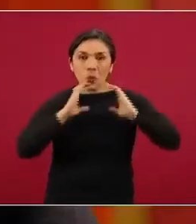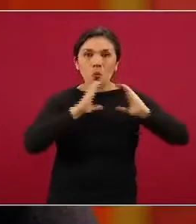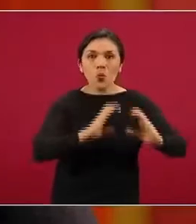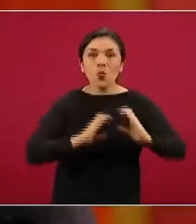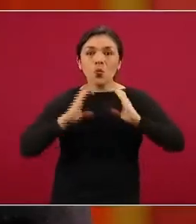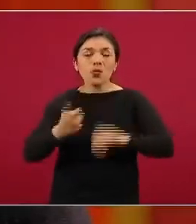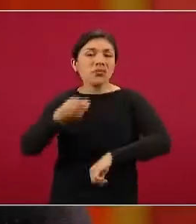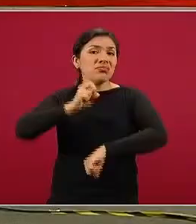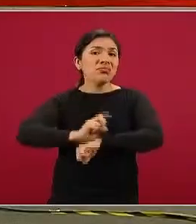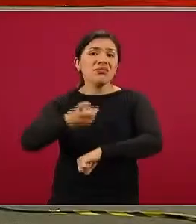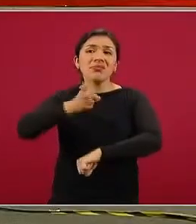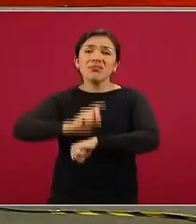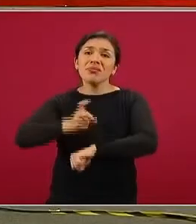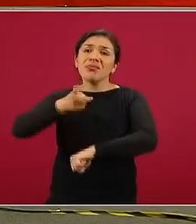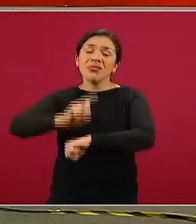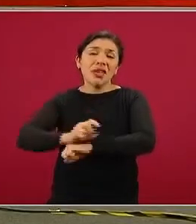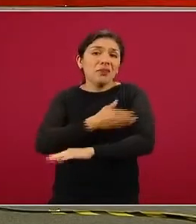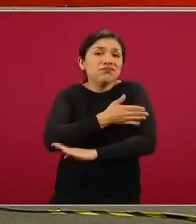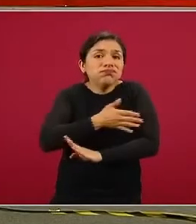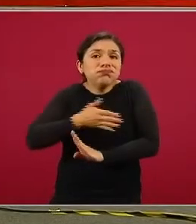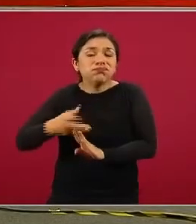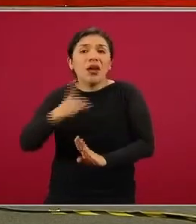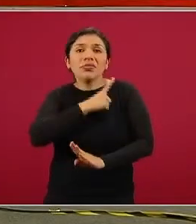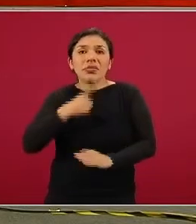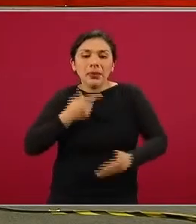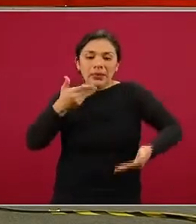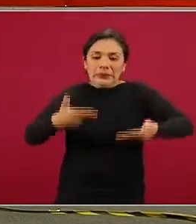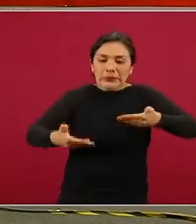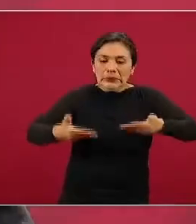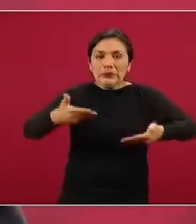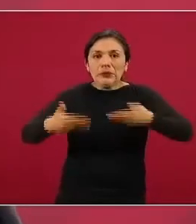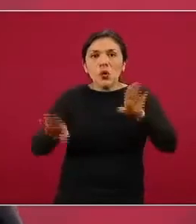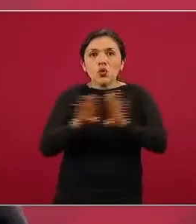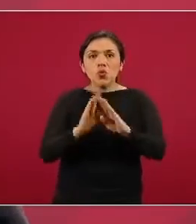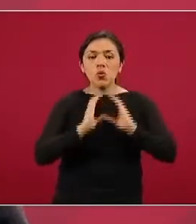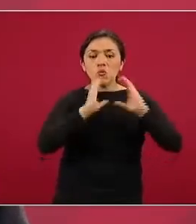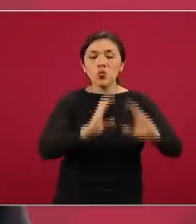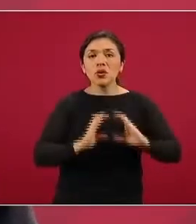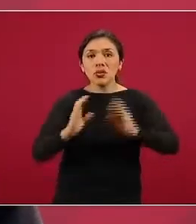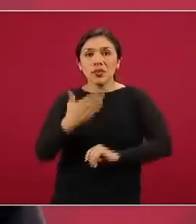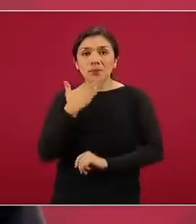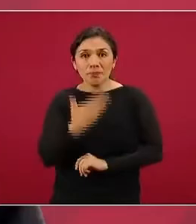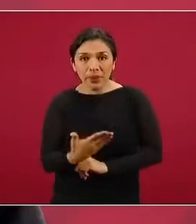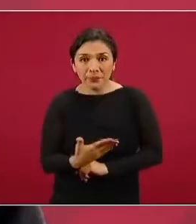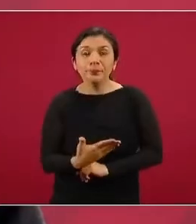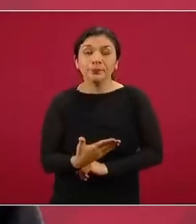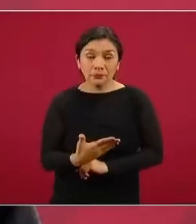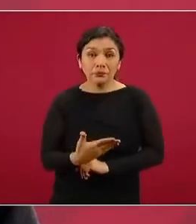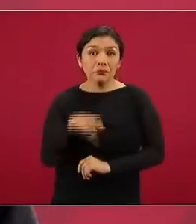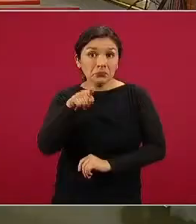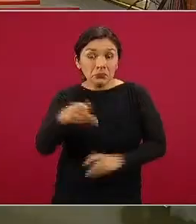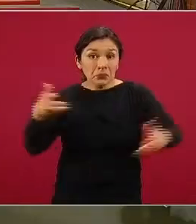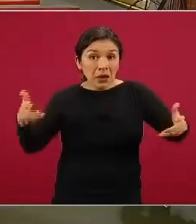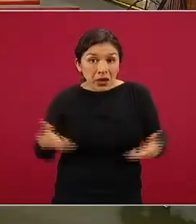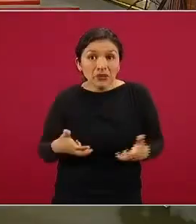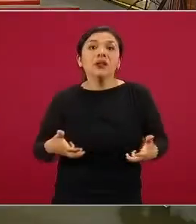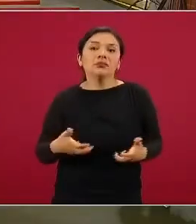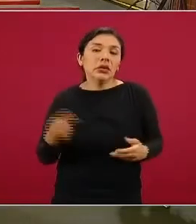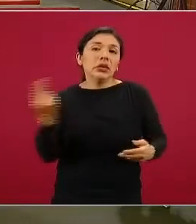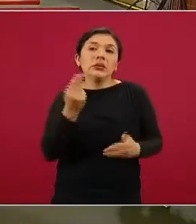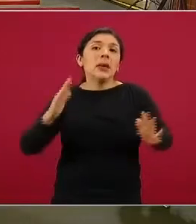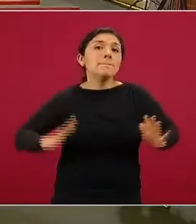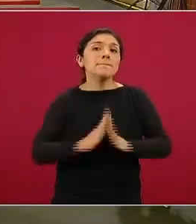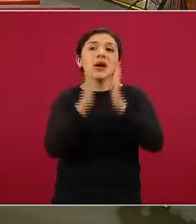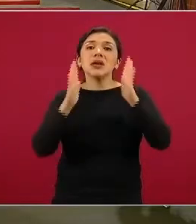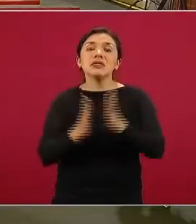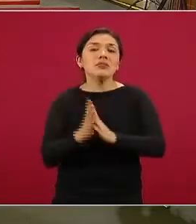todos los días se tiene que calibrar cuál es el equilibrio conveniente. Hacerlo requiere la participación